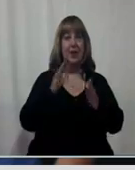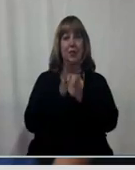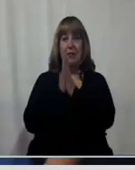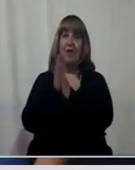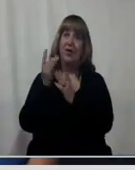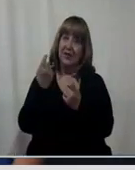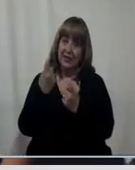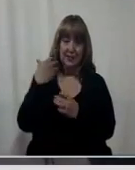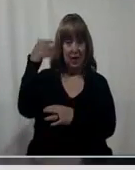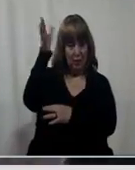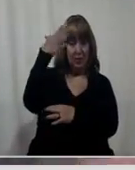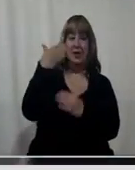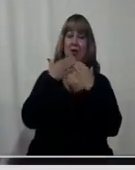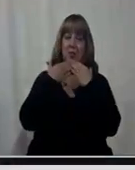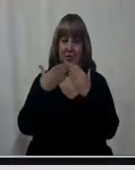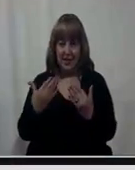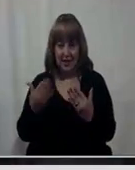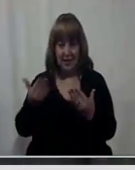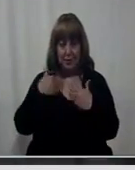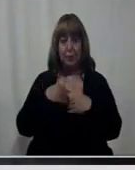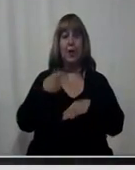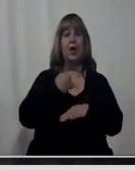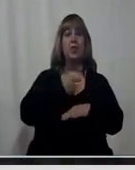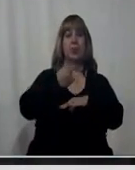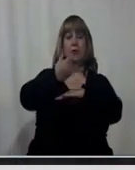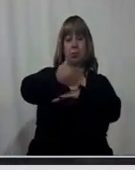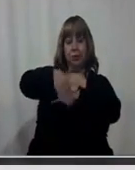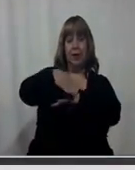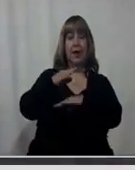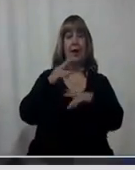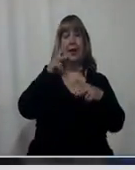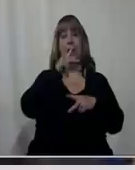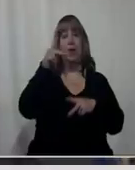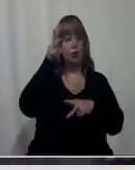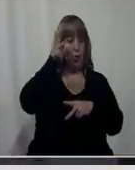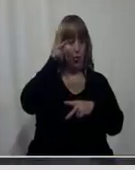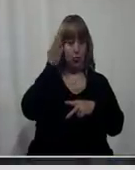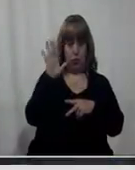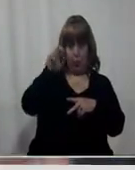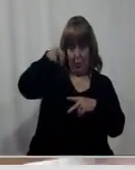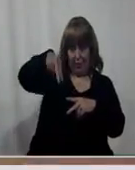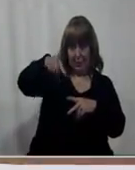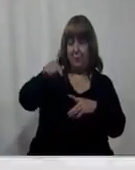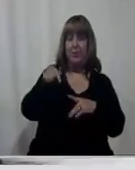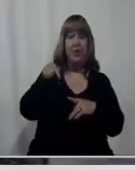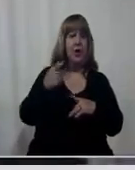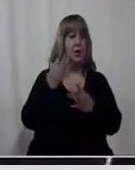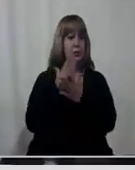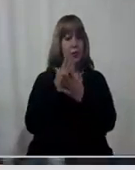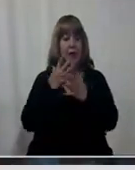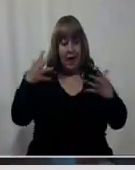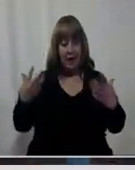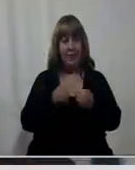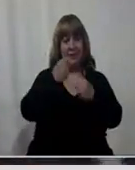les agradecemos que hayan venido. Estamos en kilómetro 8, Guaymallén. Es un colegio que cumple 100 años.